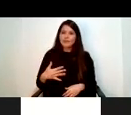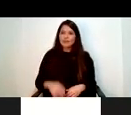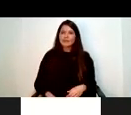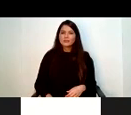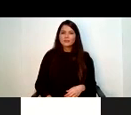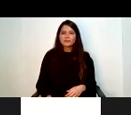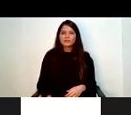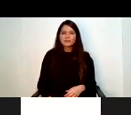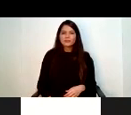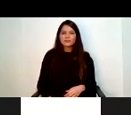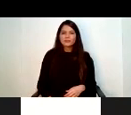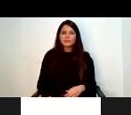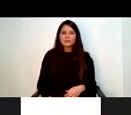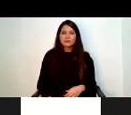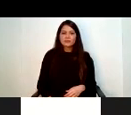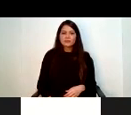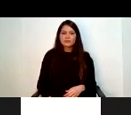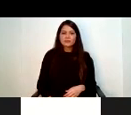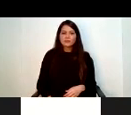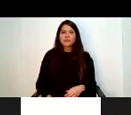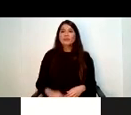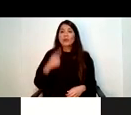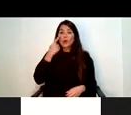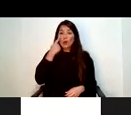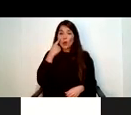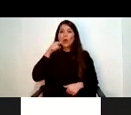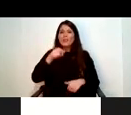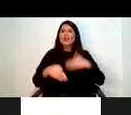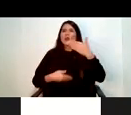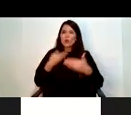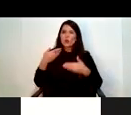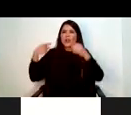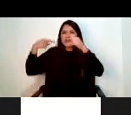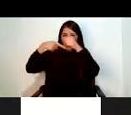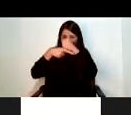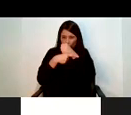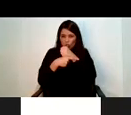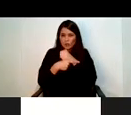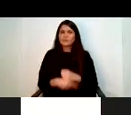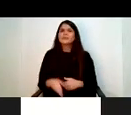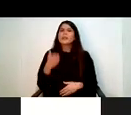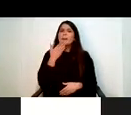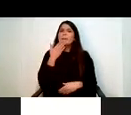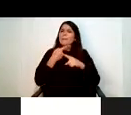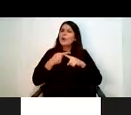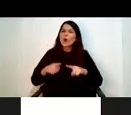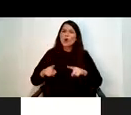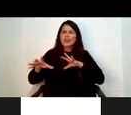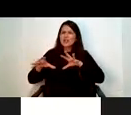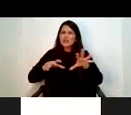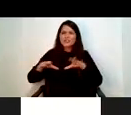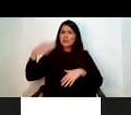ojo a estas conductas que van a estar relacionadas con lo biológico. Otro aspecto importante a considerar en